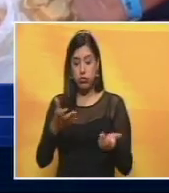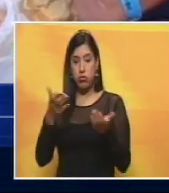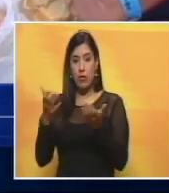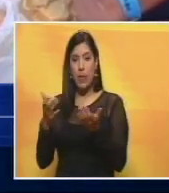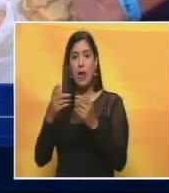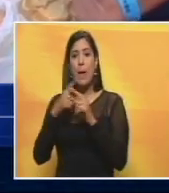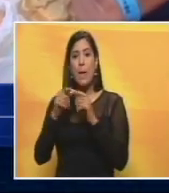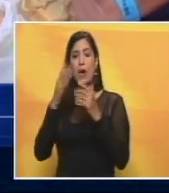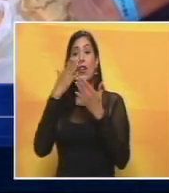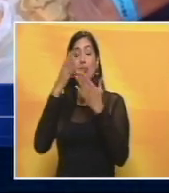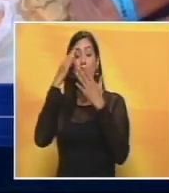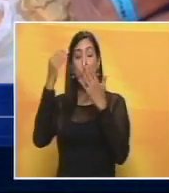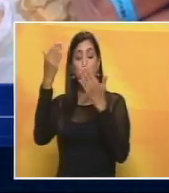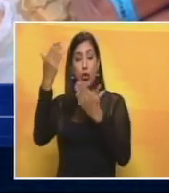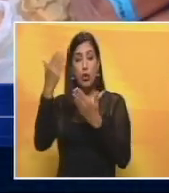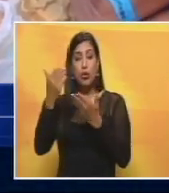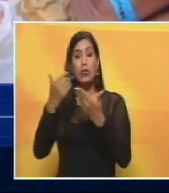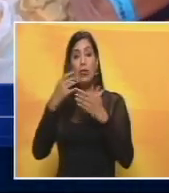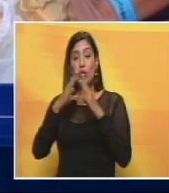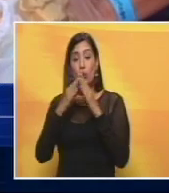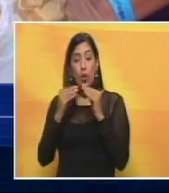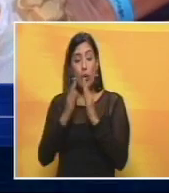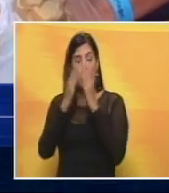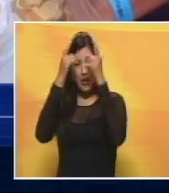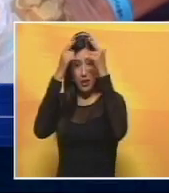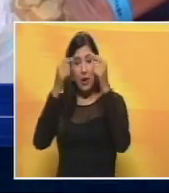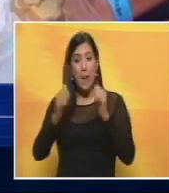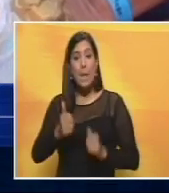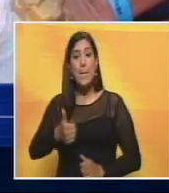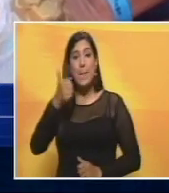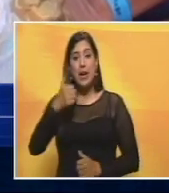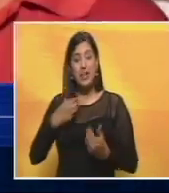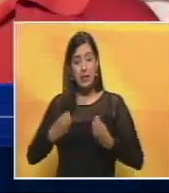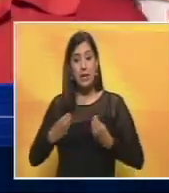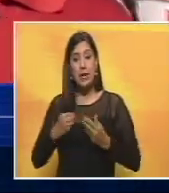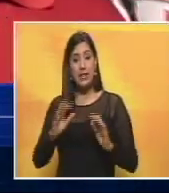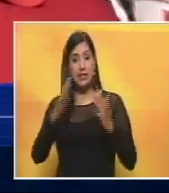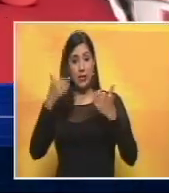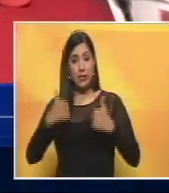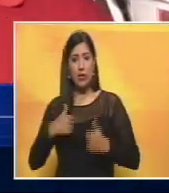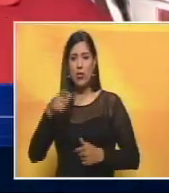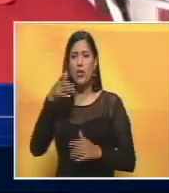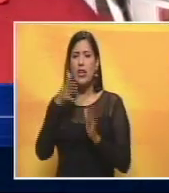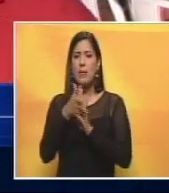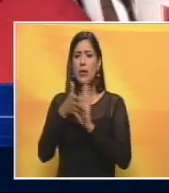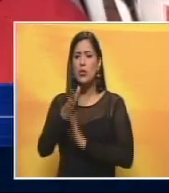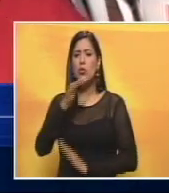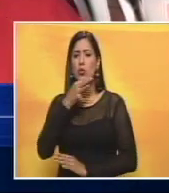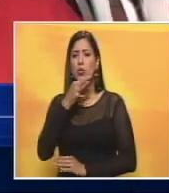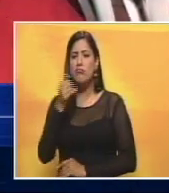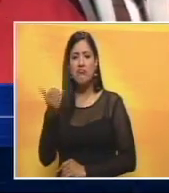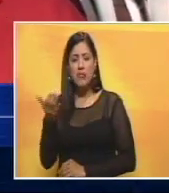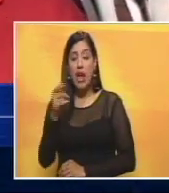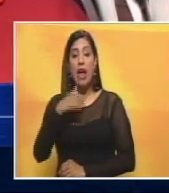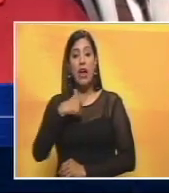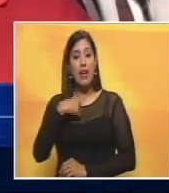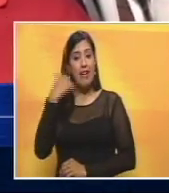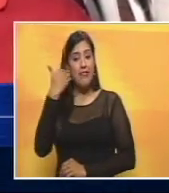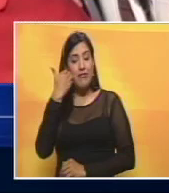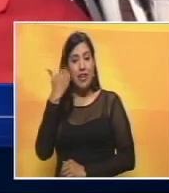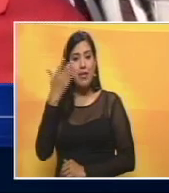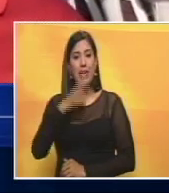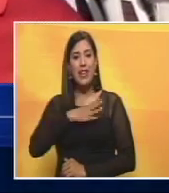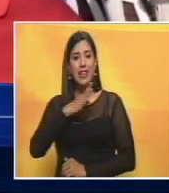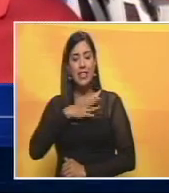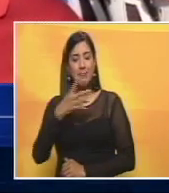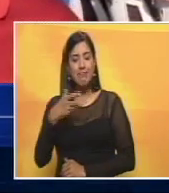doy gracias a Dios y a la Virgen, sobre todo por eso, por estar vivo. ¿Qué le pasó a su suegra? Enferma, que ella